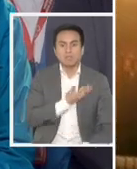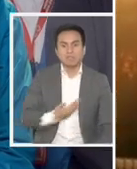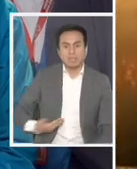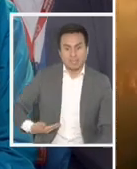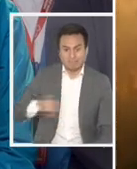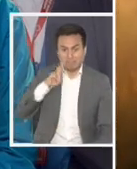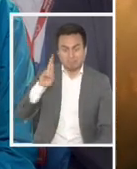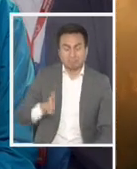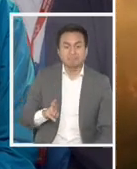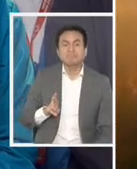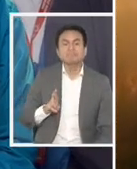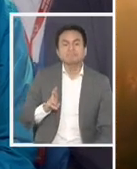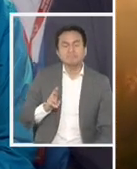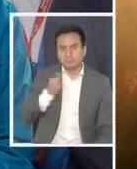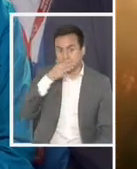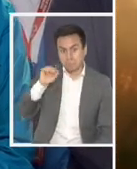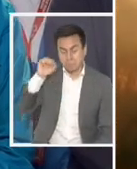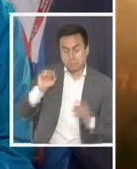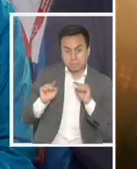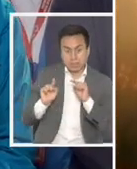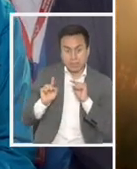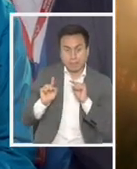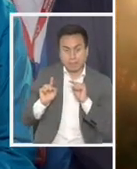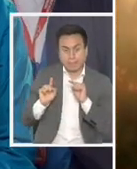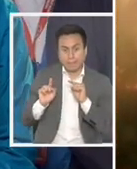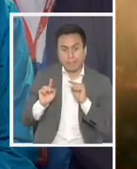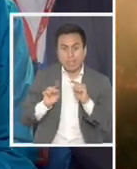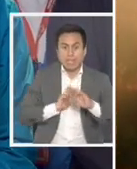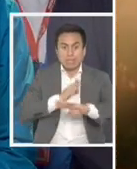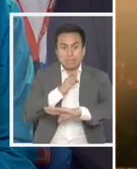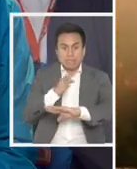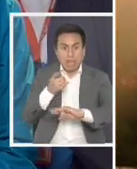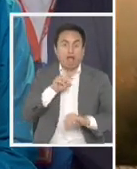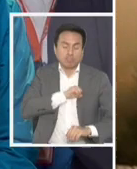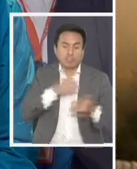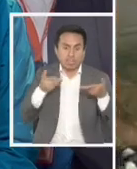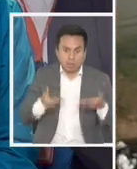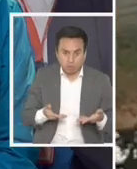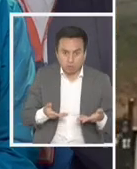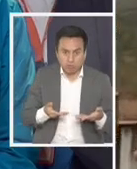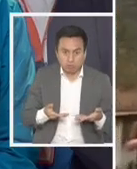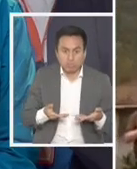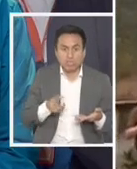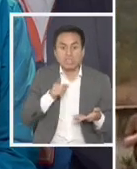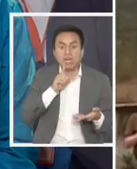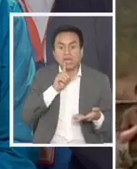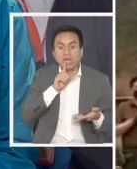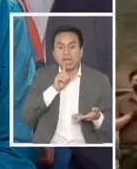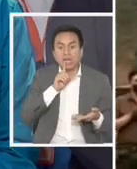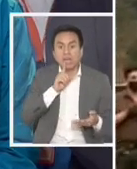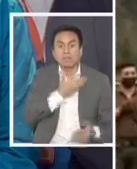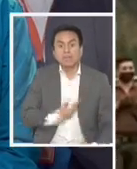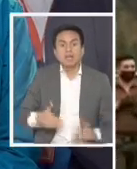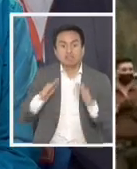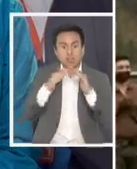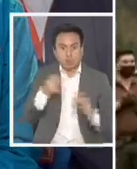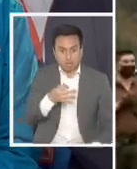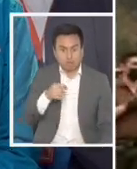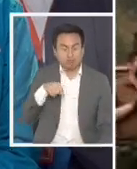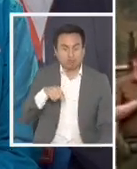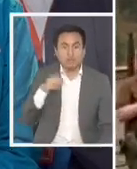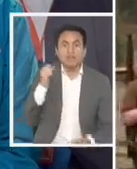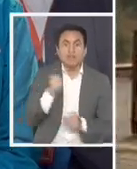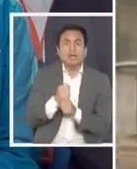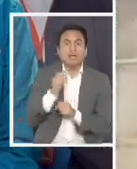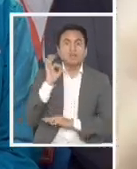que el presidente como ustedes pudieron ver se está ya en Santiago estaba Estaba acá en el Palacio de la moneda Tuvo una